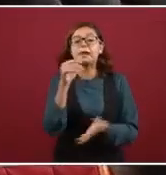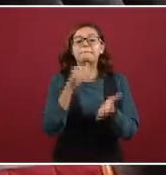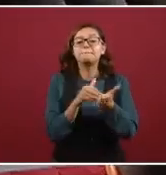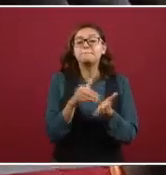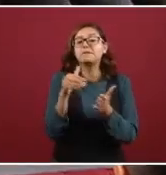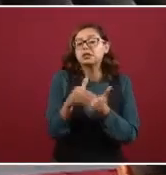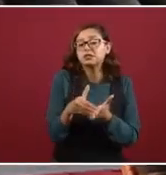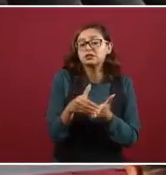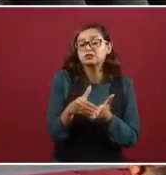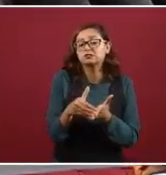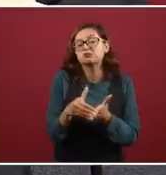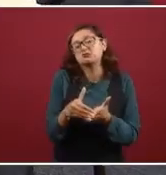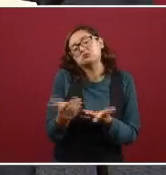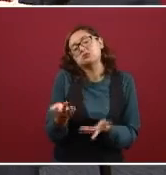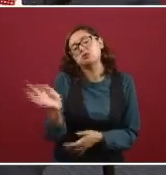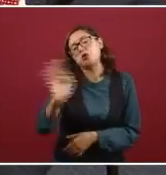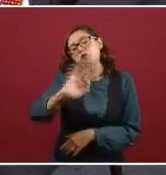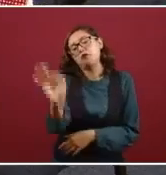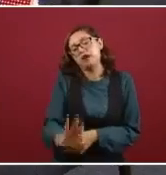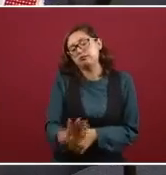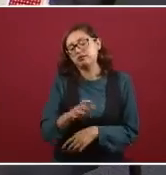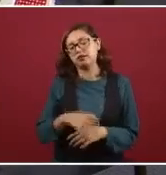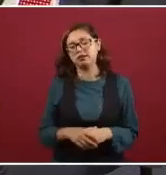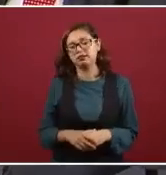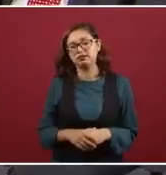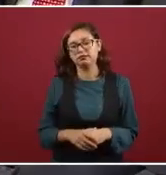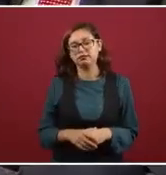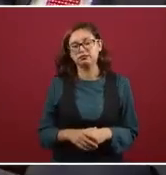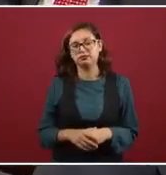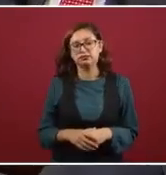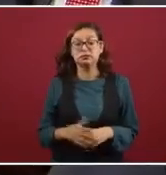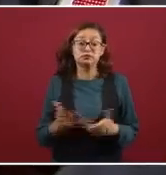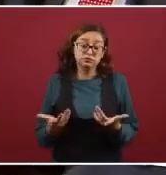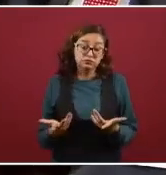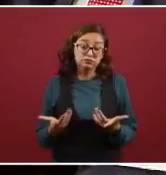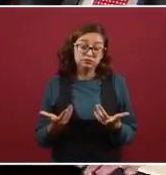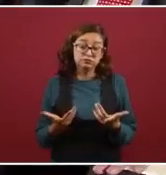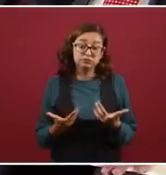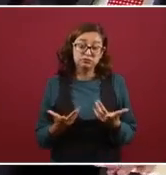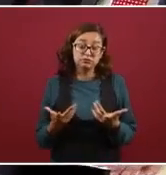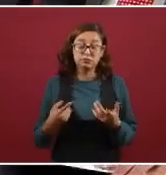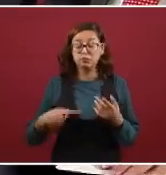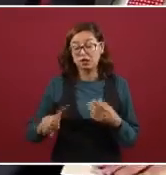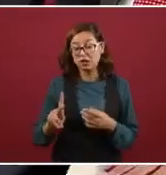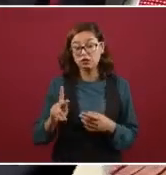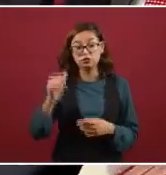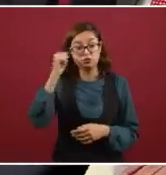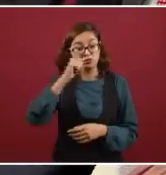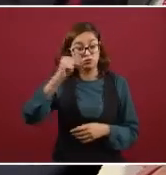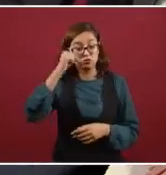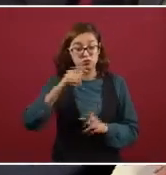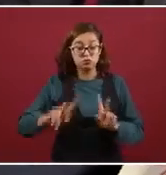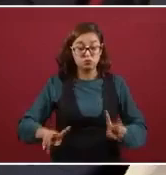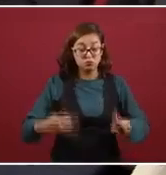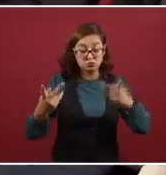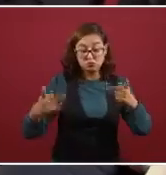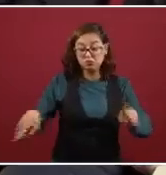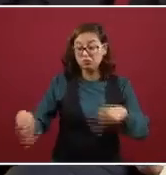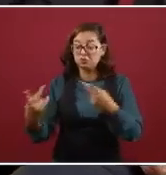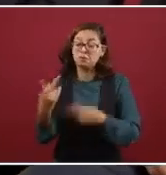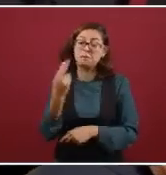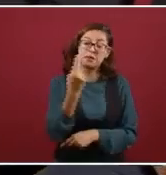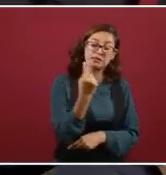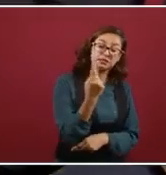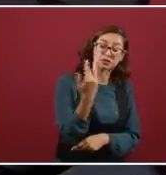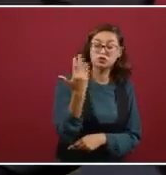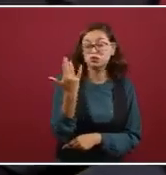de inicio, pero en la subasta, en todo lo que hemos subastado, siempre es